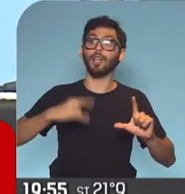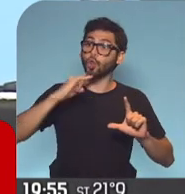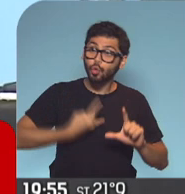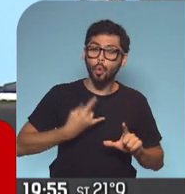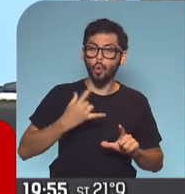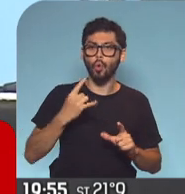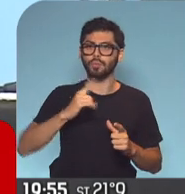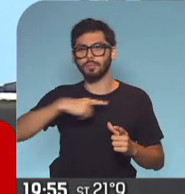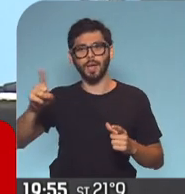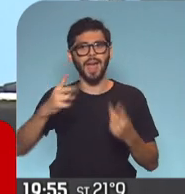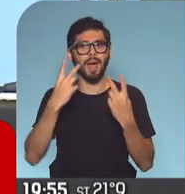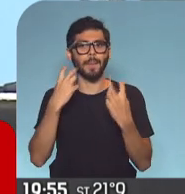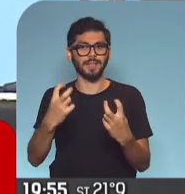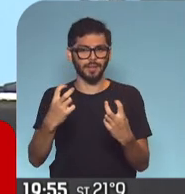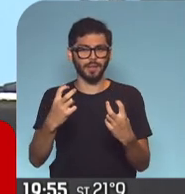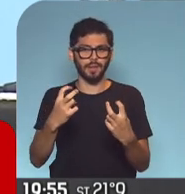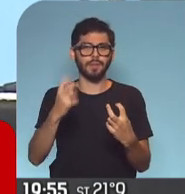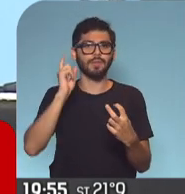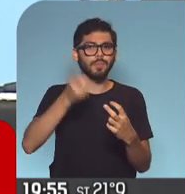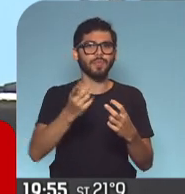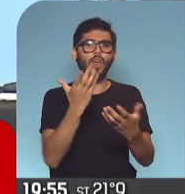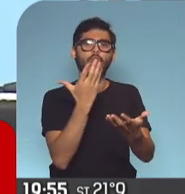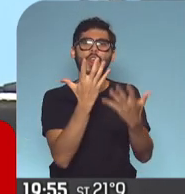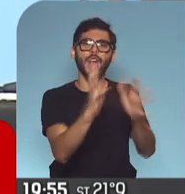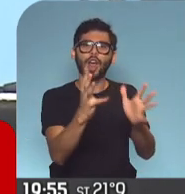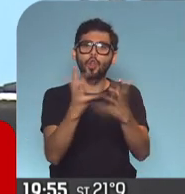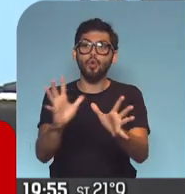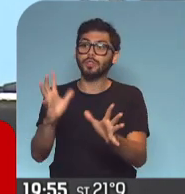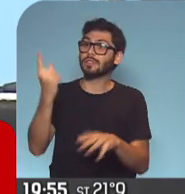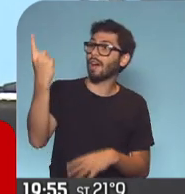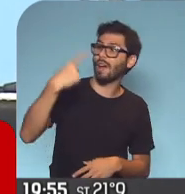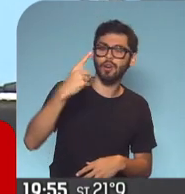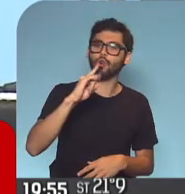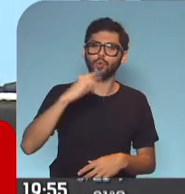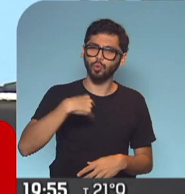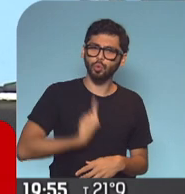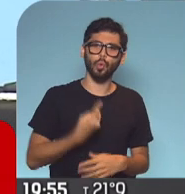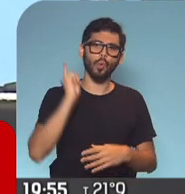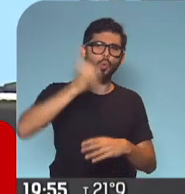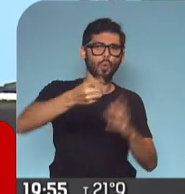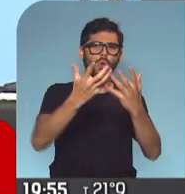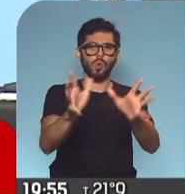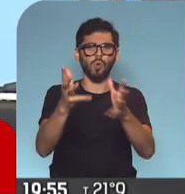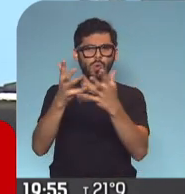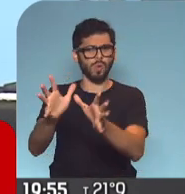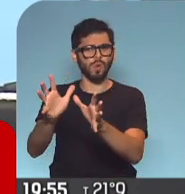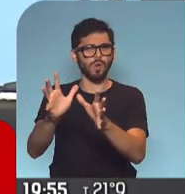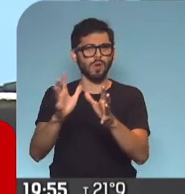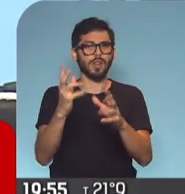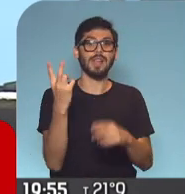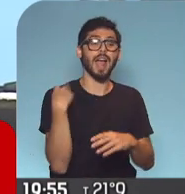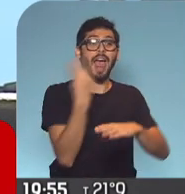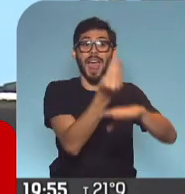las renuncias fueron pedidas por nosotros. Nosotros removimos de sus funciones a las